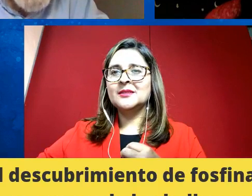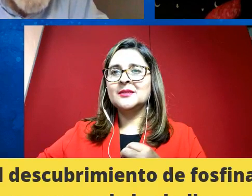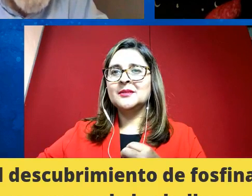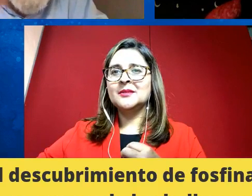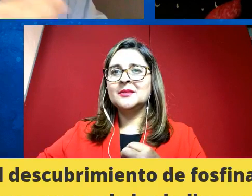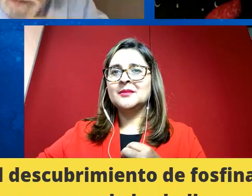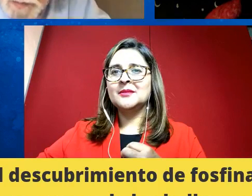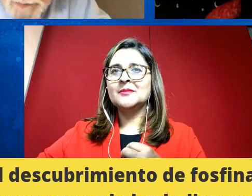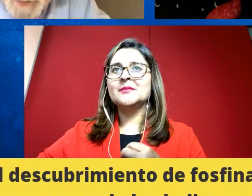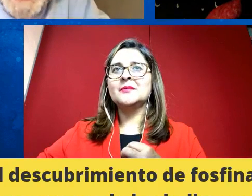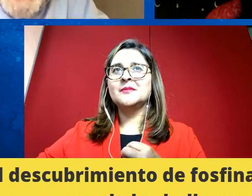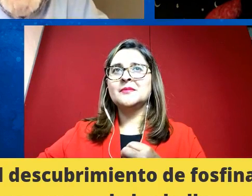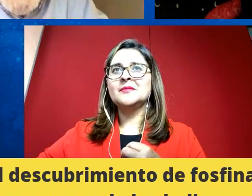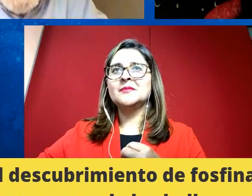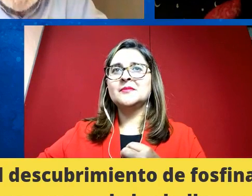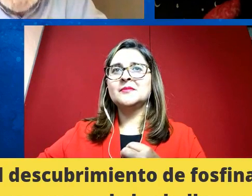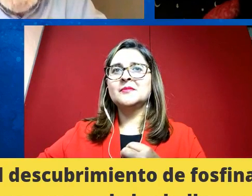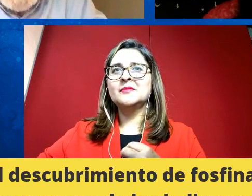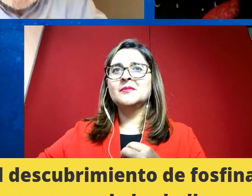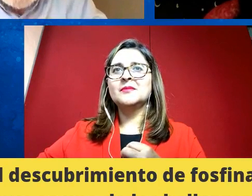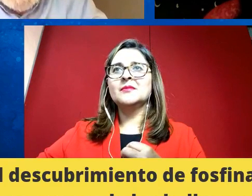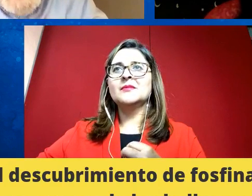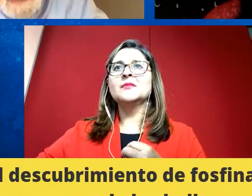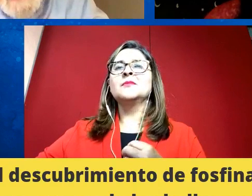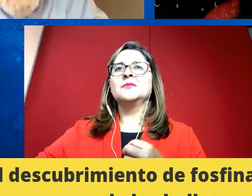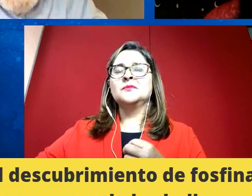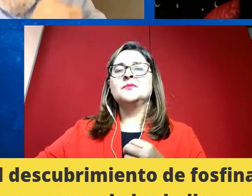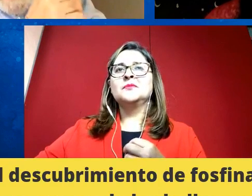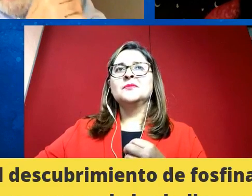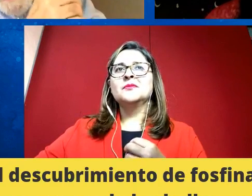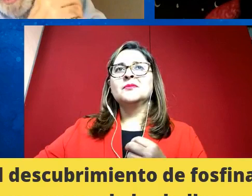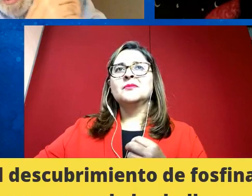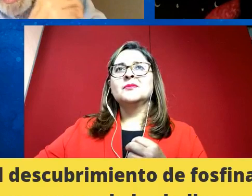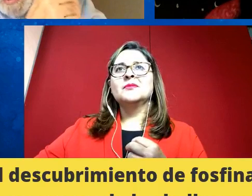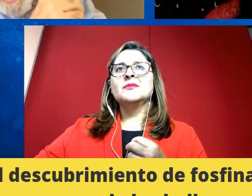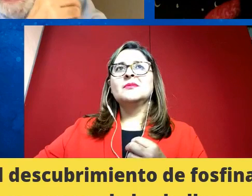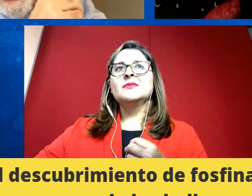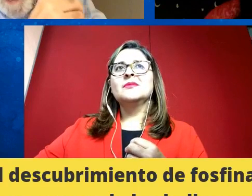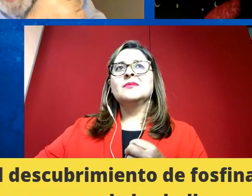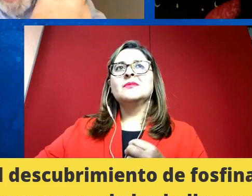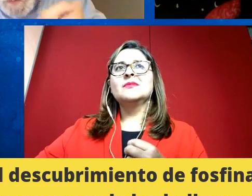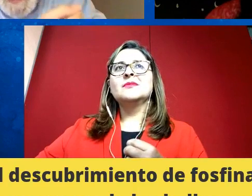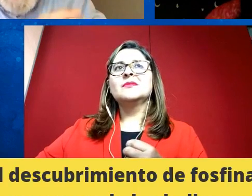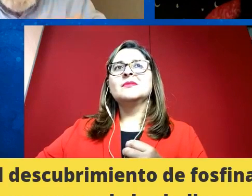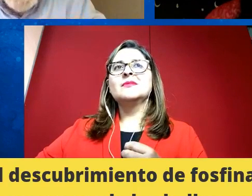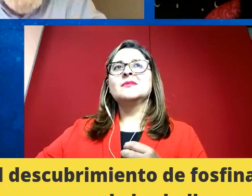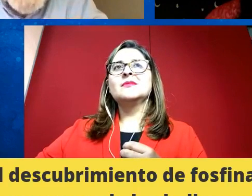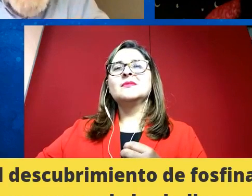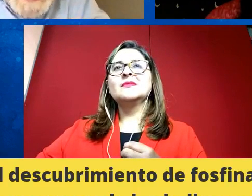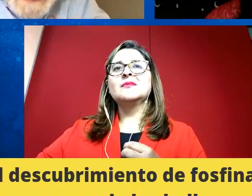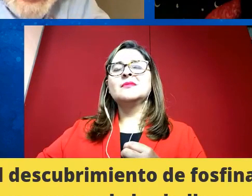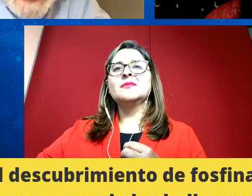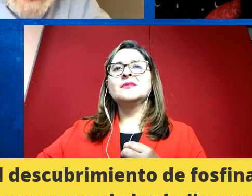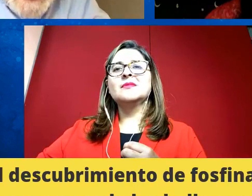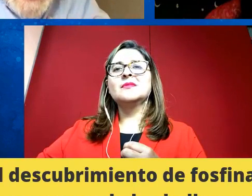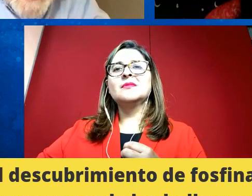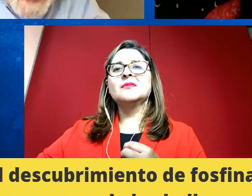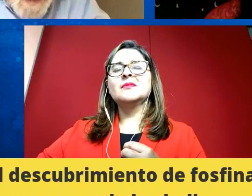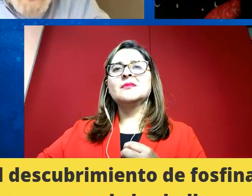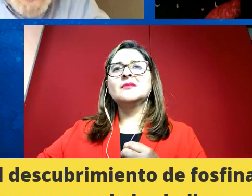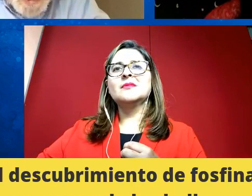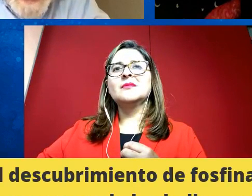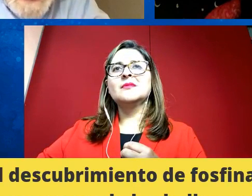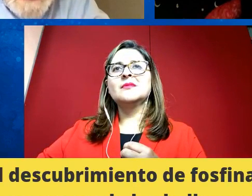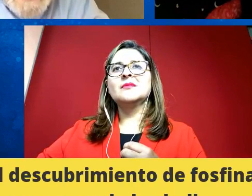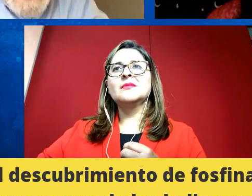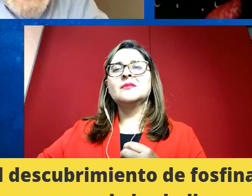no hombrecitos verdes, sino simplemente vida. Hay en construcción un telescopio un poquito al sur de Antofagasta, en el